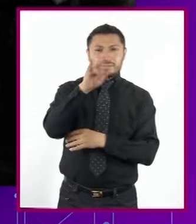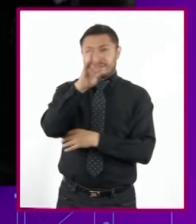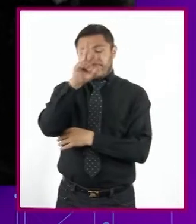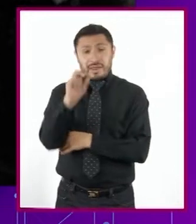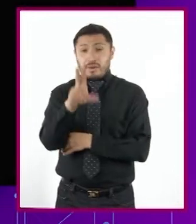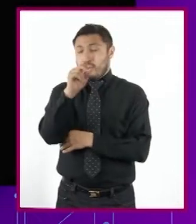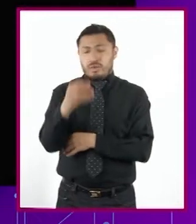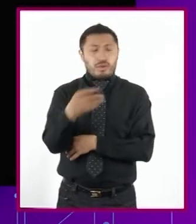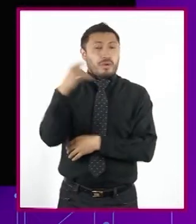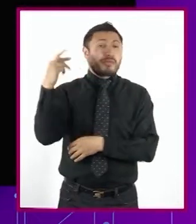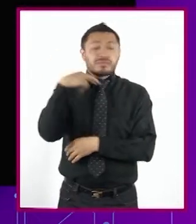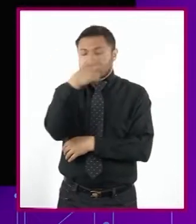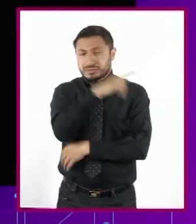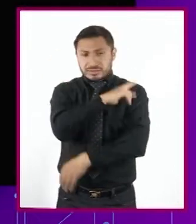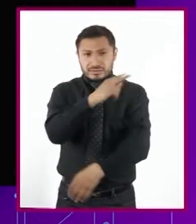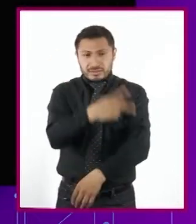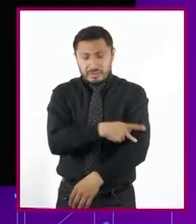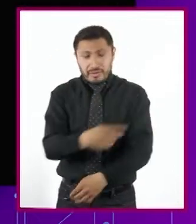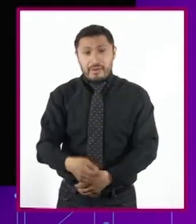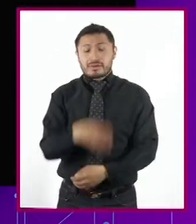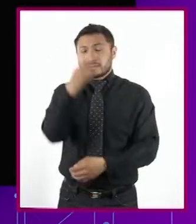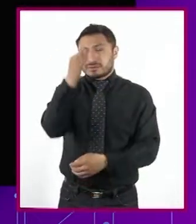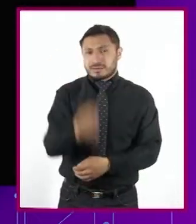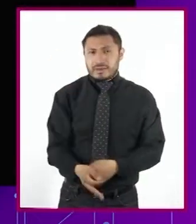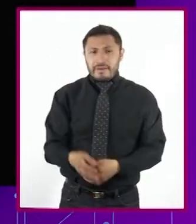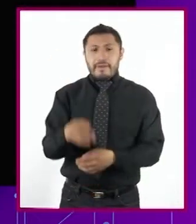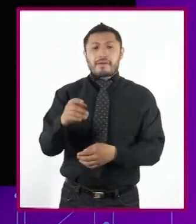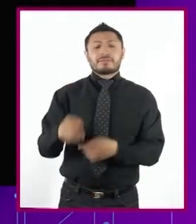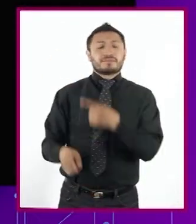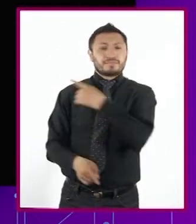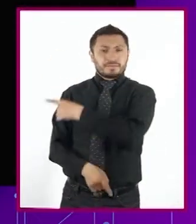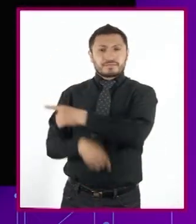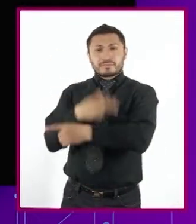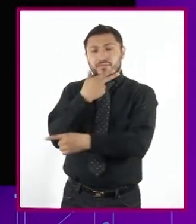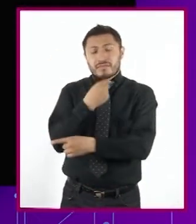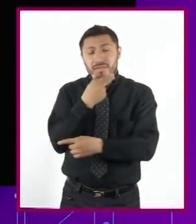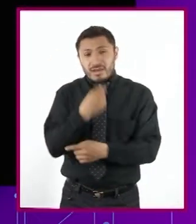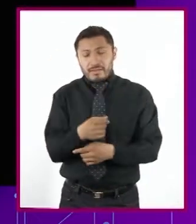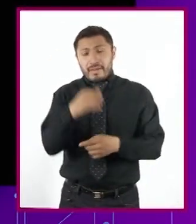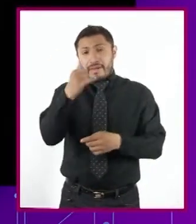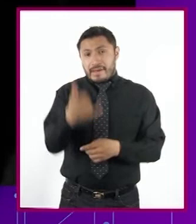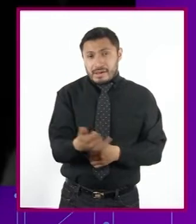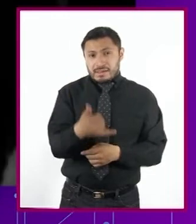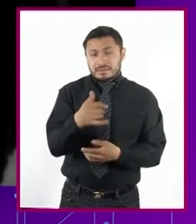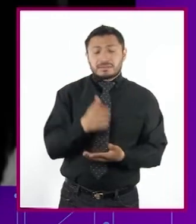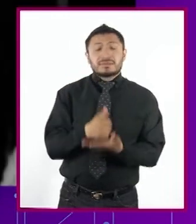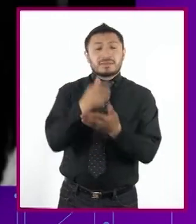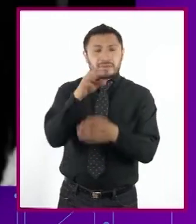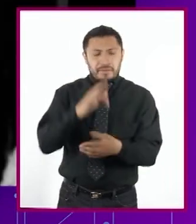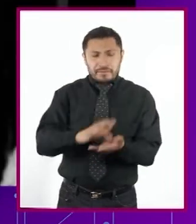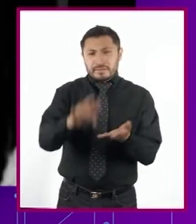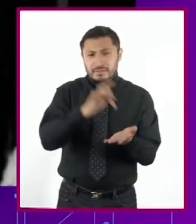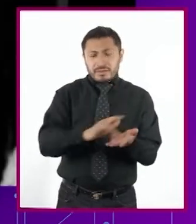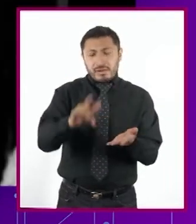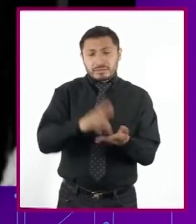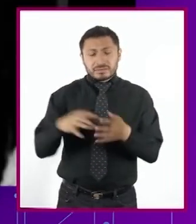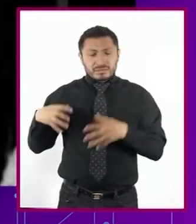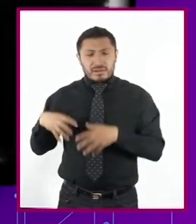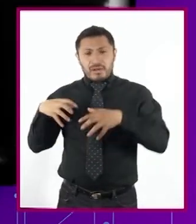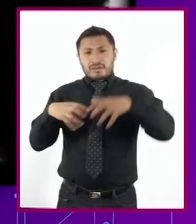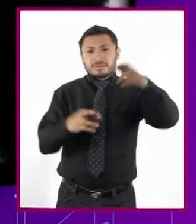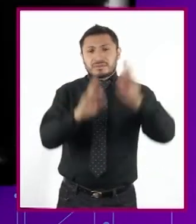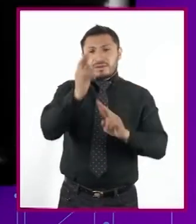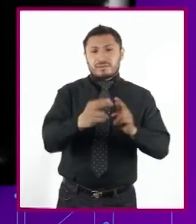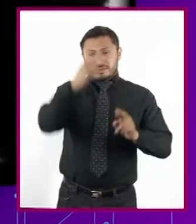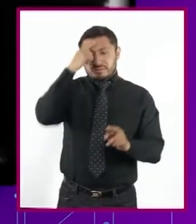de inmediato. Aceptó el interinato de Francisco León de la Barra y licenció a las tropas revolucionarias para congraciarse con